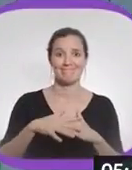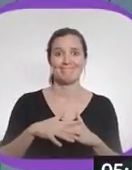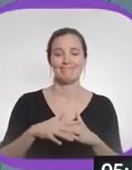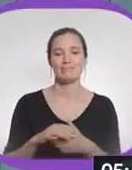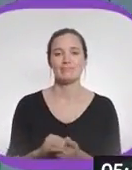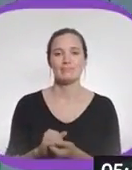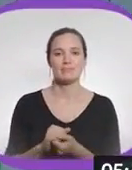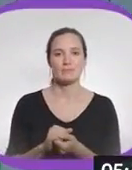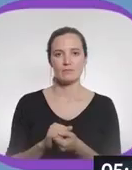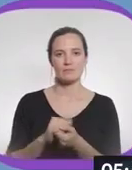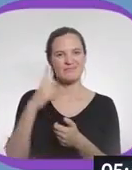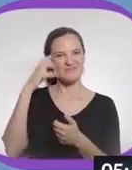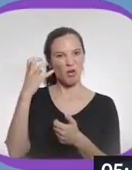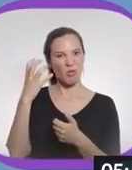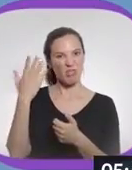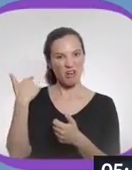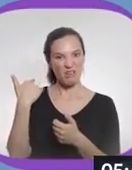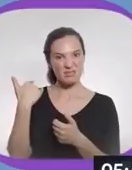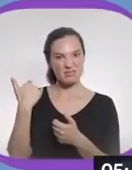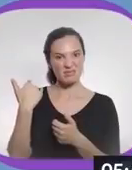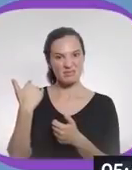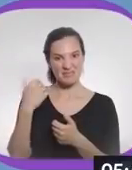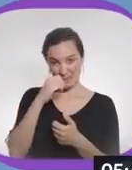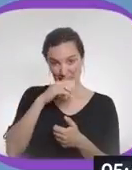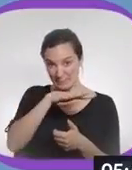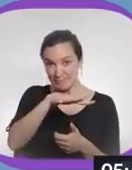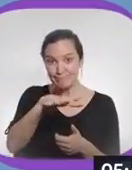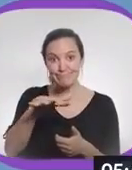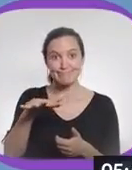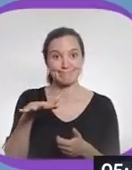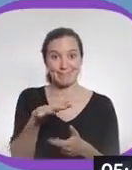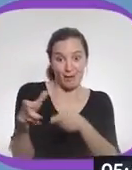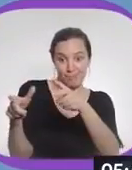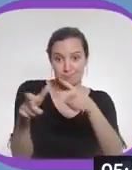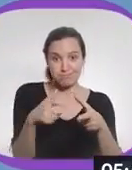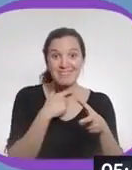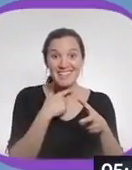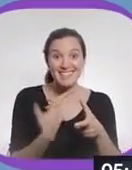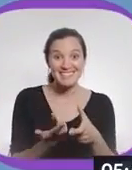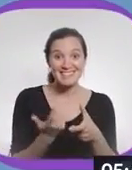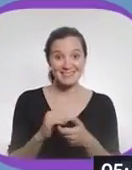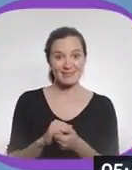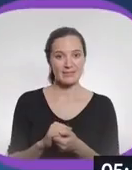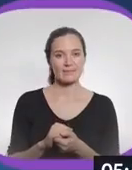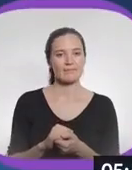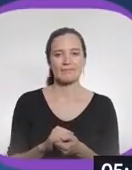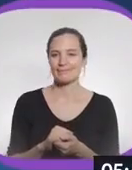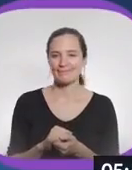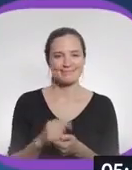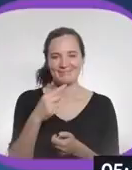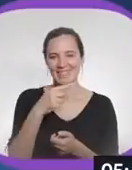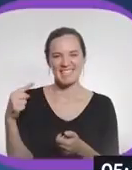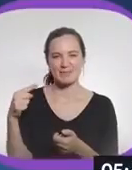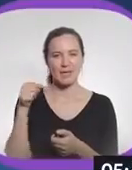patio. ¿Recuerdas que quisiste colocarla ahí durante lo que me gusta llamar la semana de los deseos más estúpidos de Timmy Turner? Esa fue